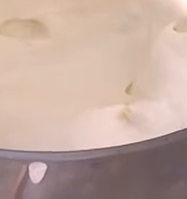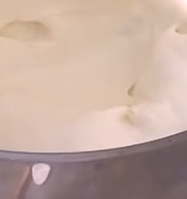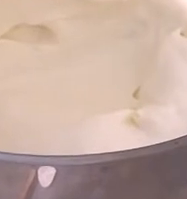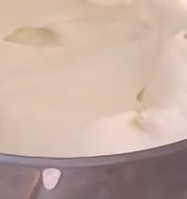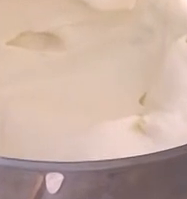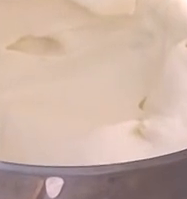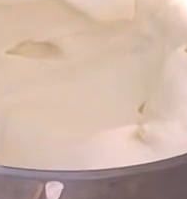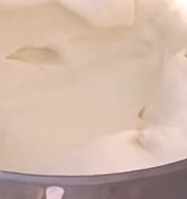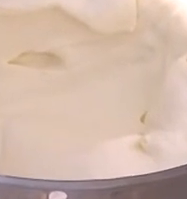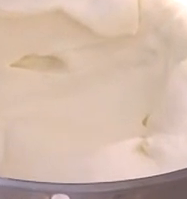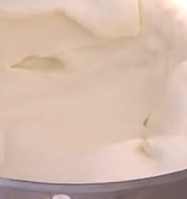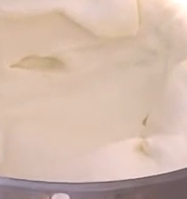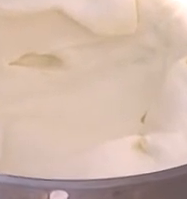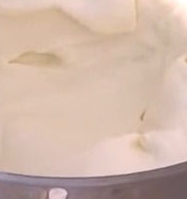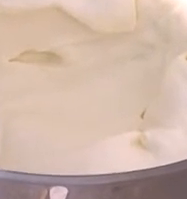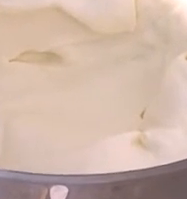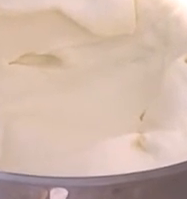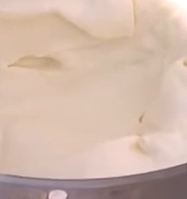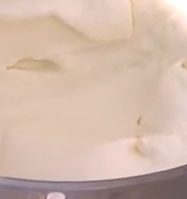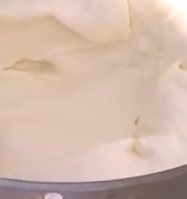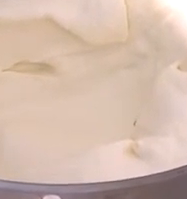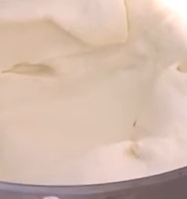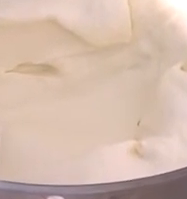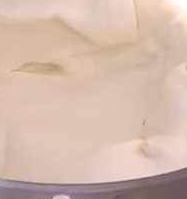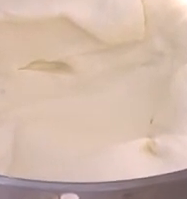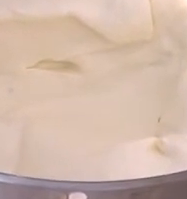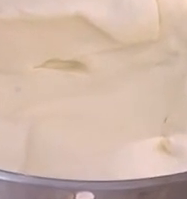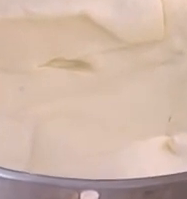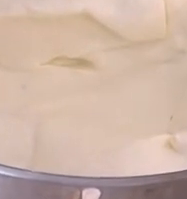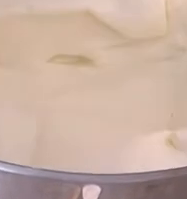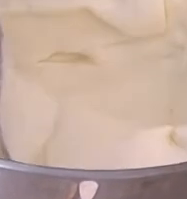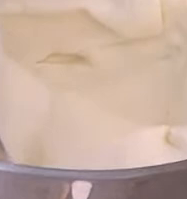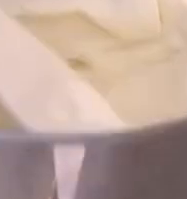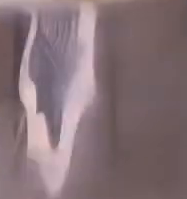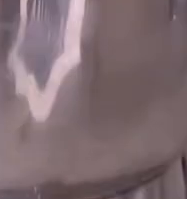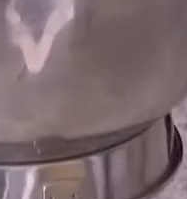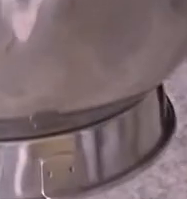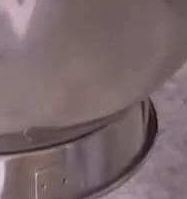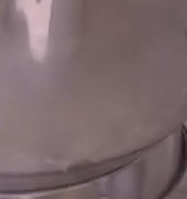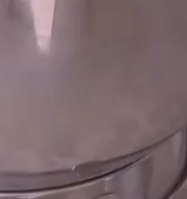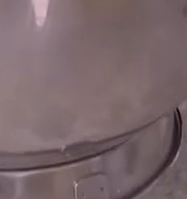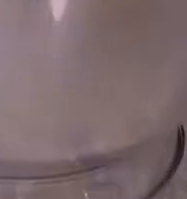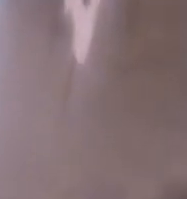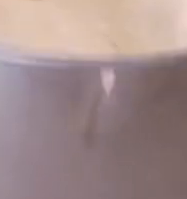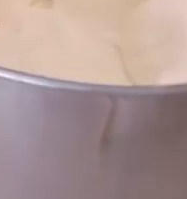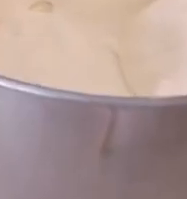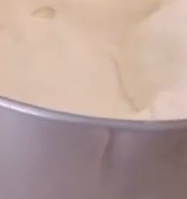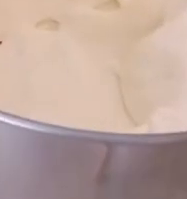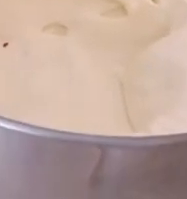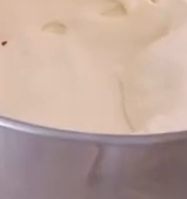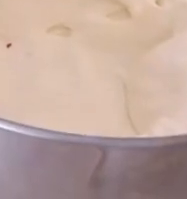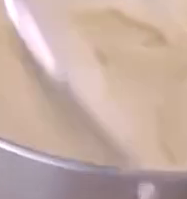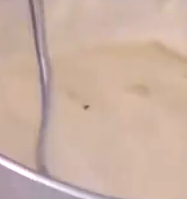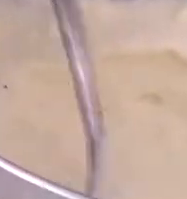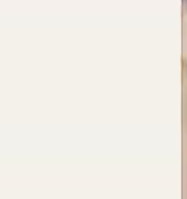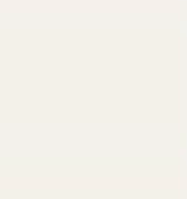Vamos a probar con nuestro palito. Ahí ya está. Yo le pondría un chiqui chiqui ahí y queda